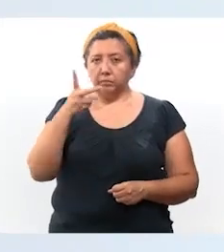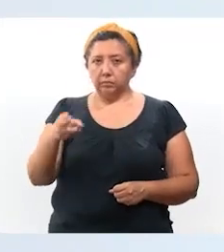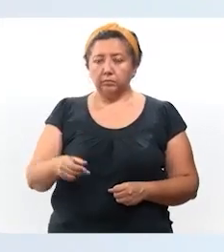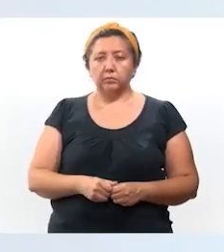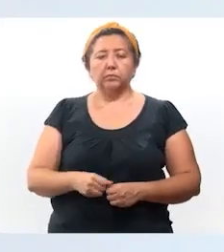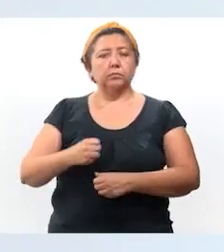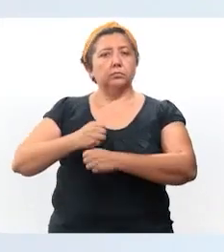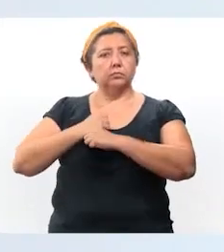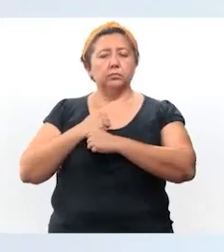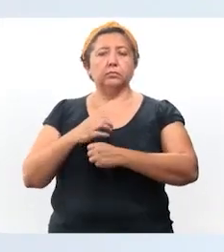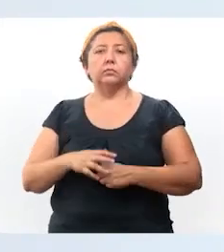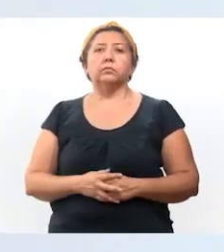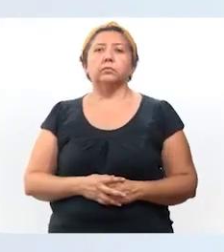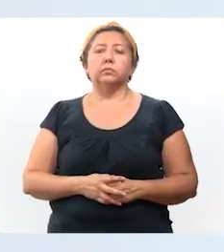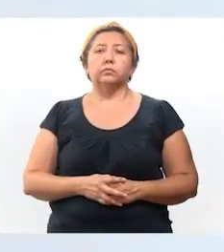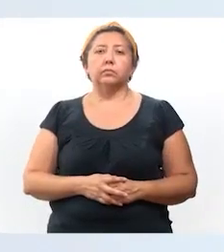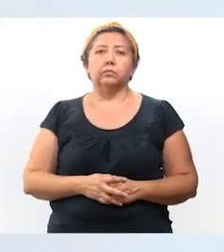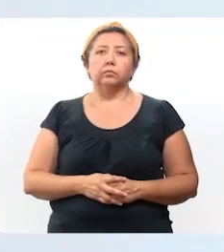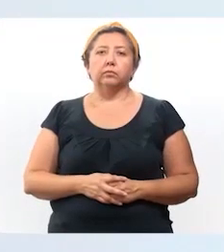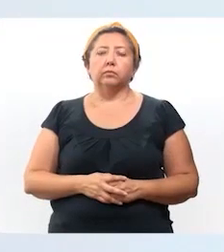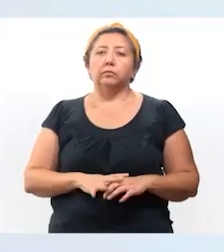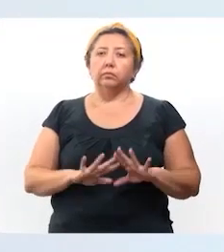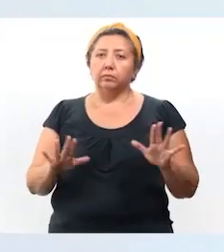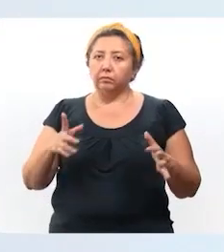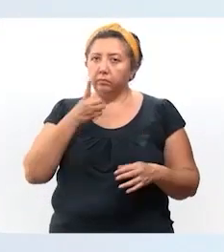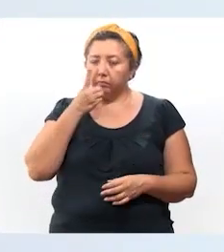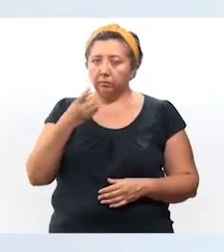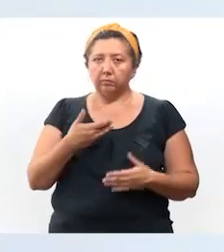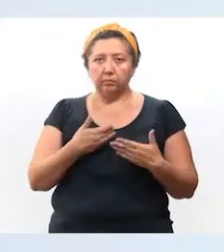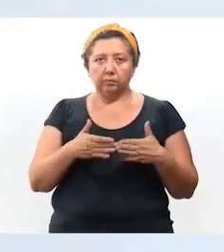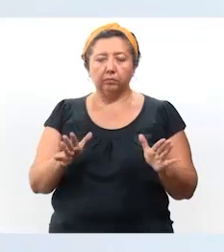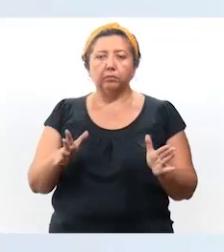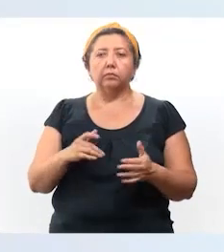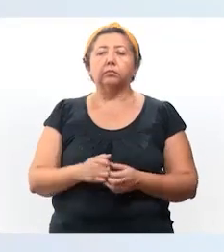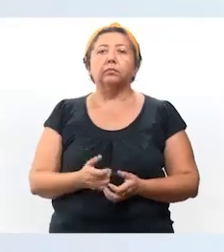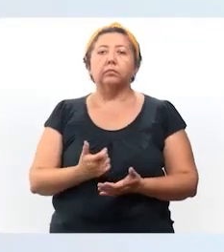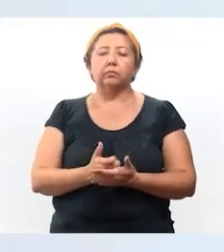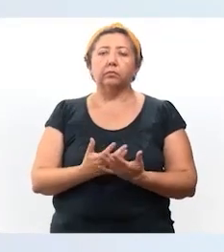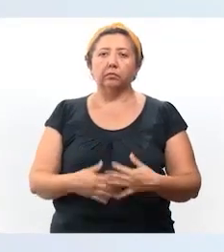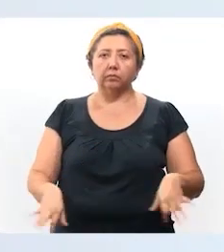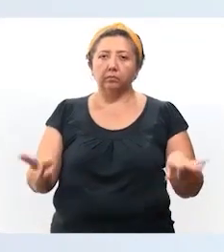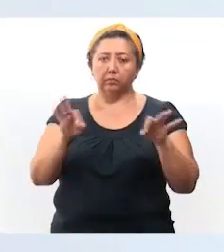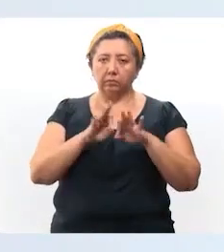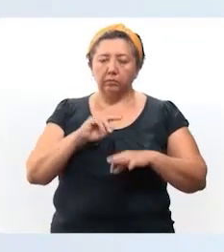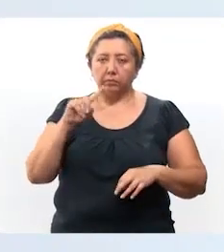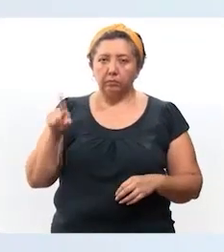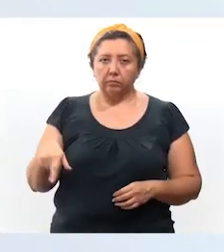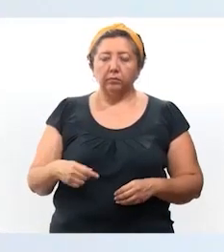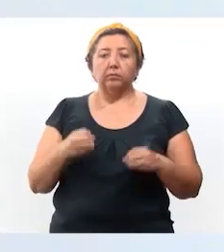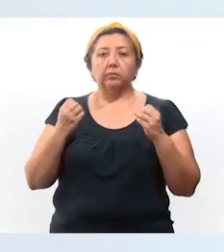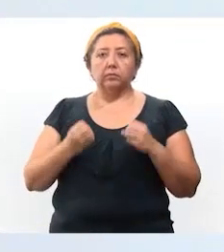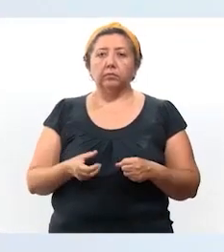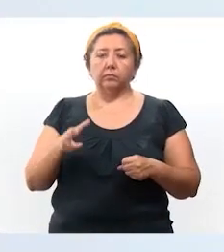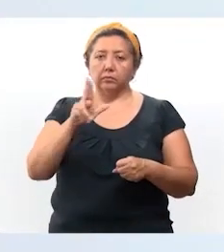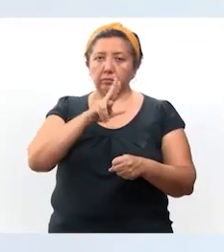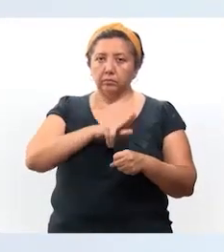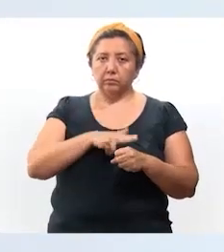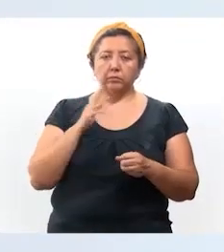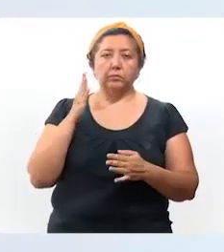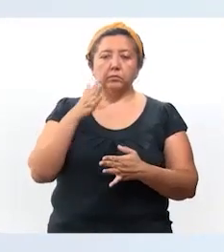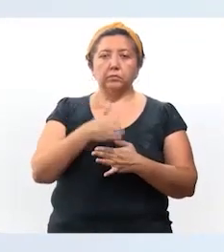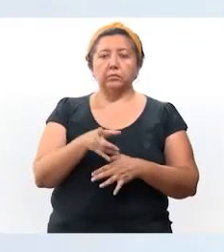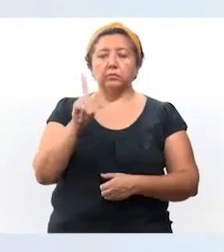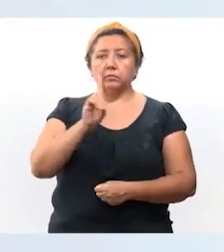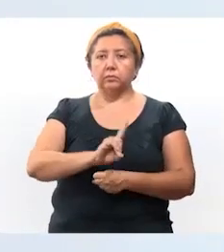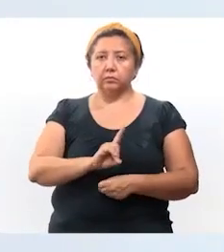Bienestar y las Fuerzas Armadas. Como se ha señalado, en la reapertura económica los datos más importantes son la ocupación